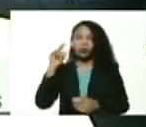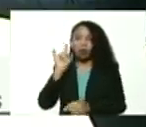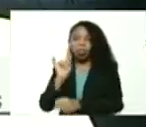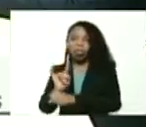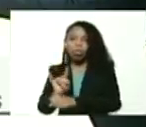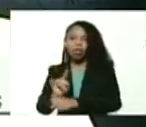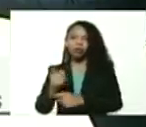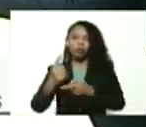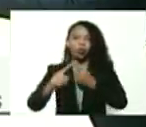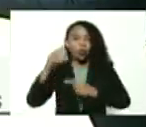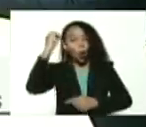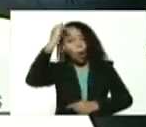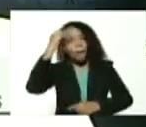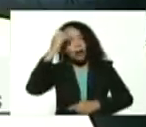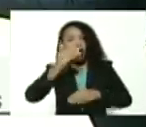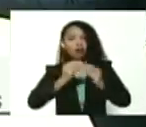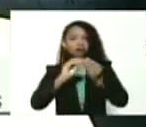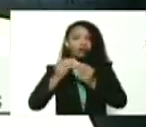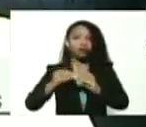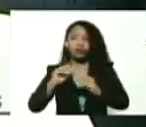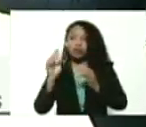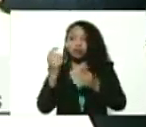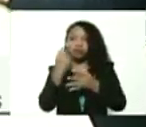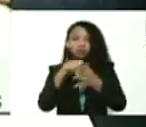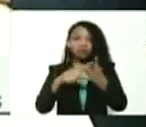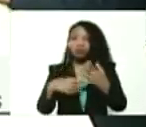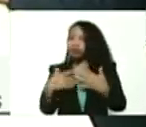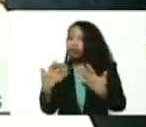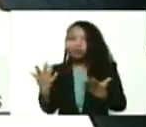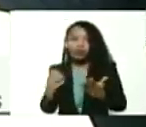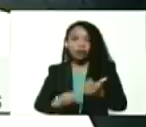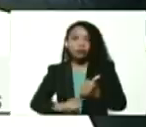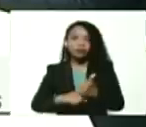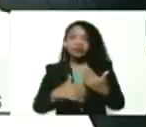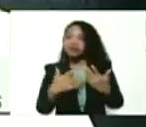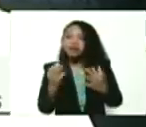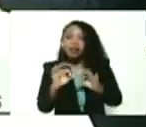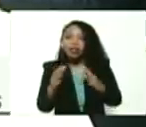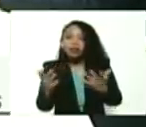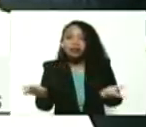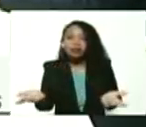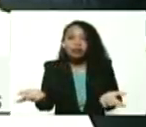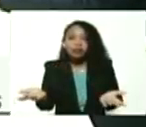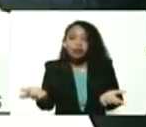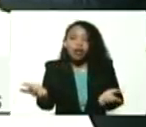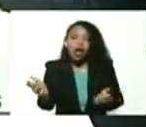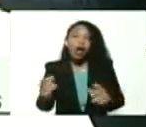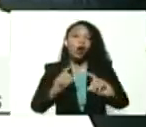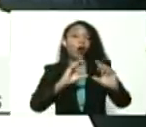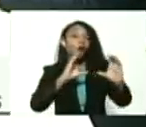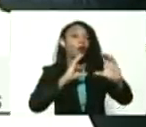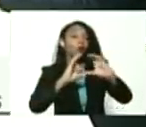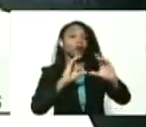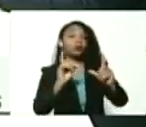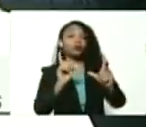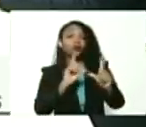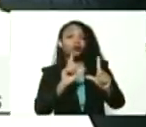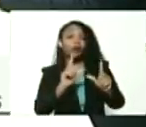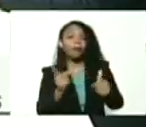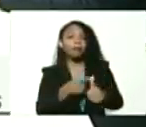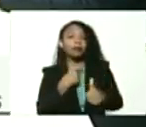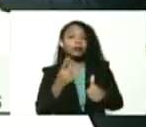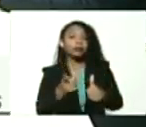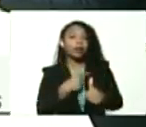opiniones convertidas en hechos sin ningún tipo de sustento. Los medios de comunicación, sobre todo